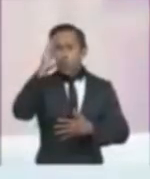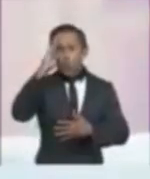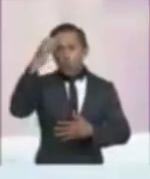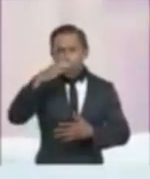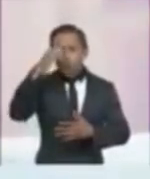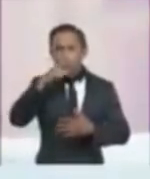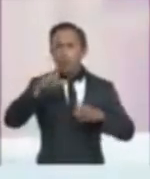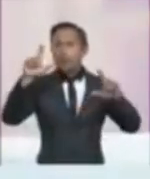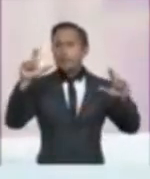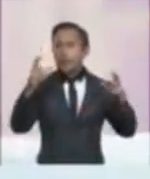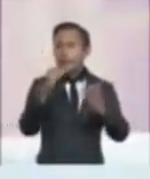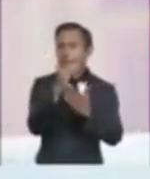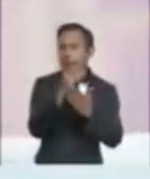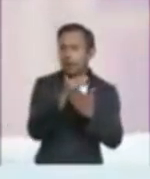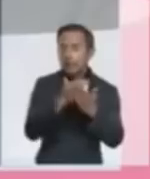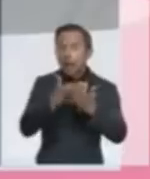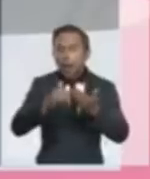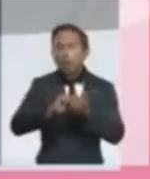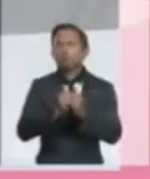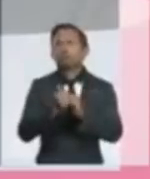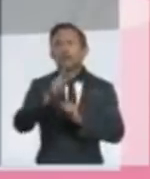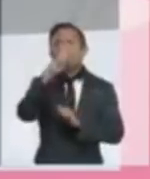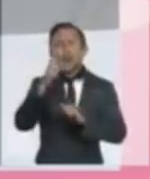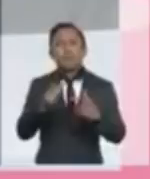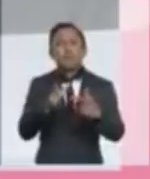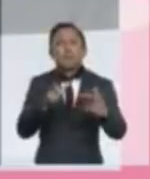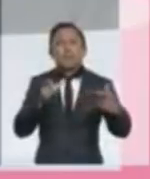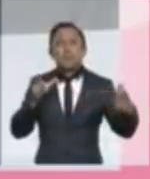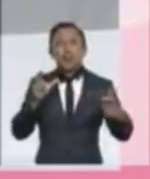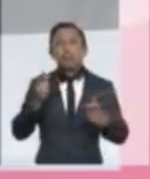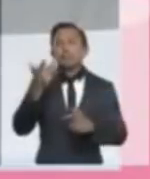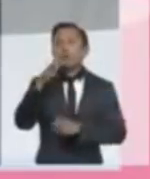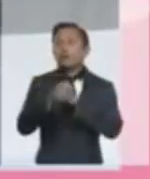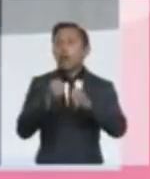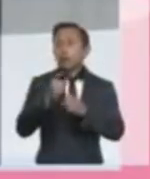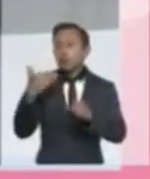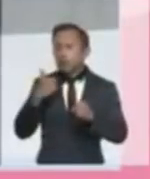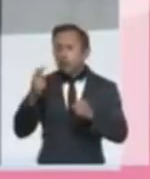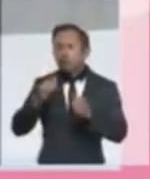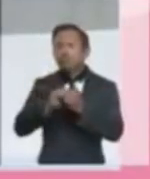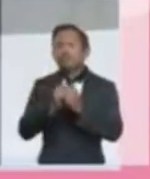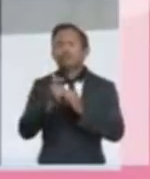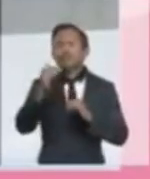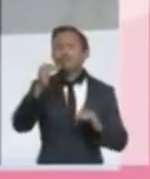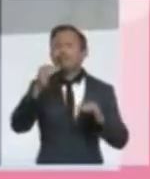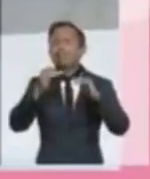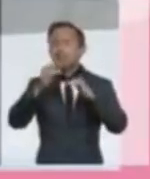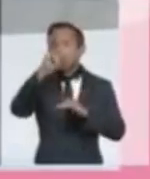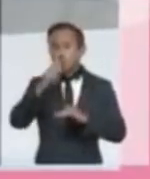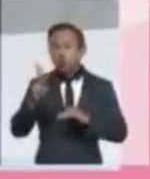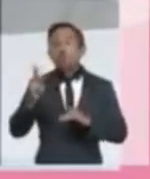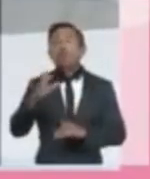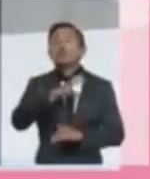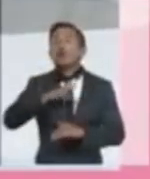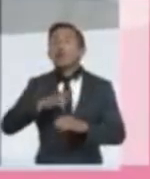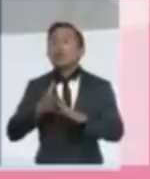homicidios dolosos, ha vuelto a subir y ha alcanzado el mayor nivel de las décadas recientes. Todos los candidatos de todos los partidos en el